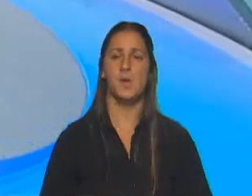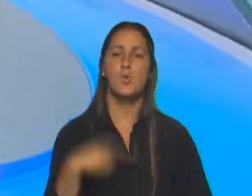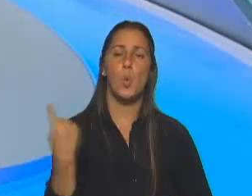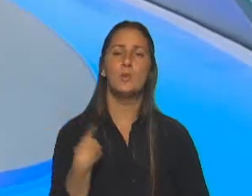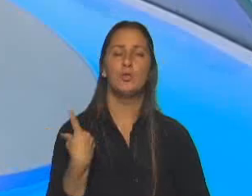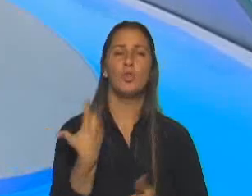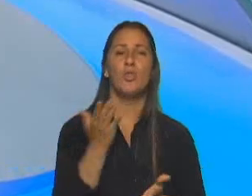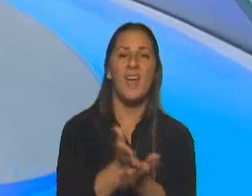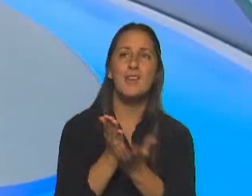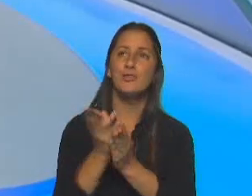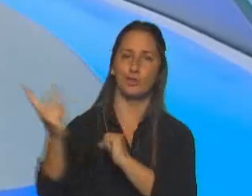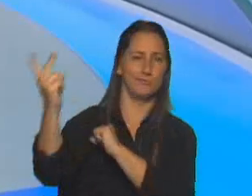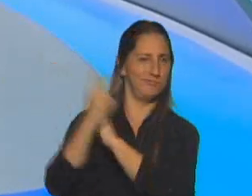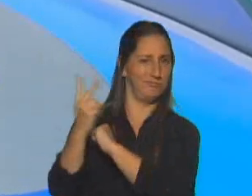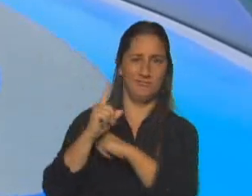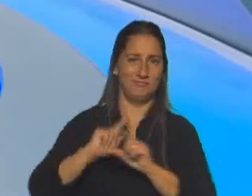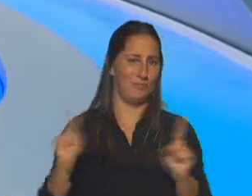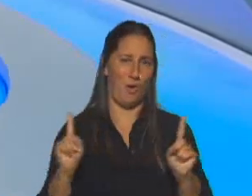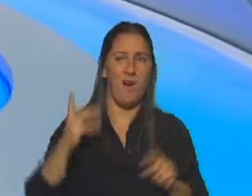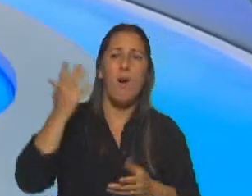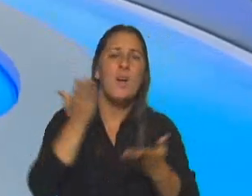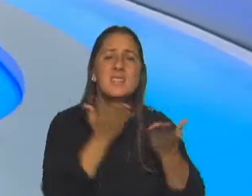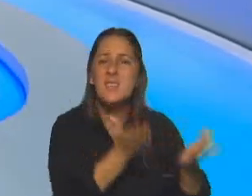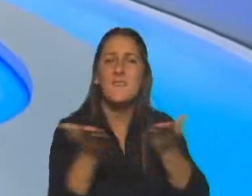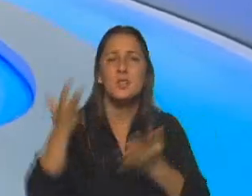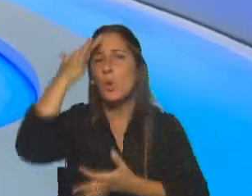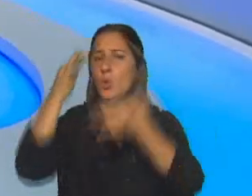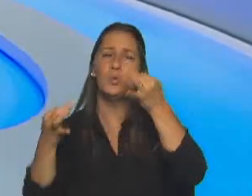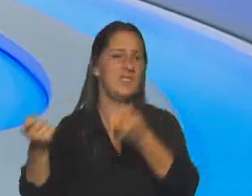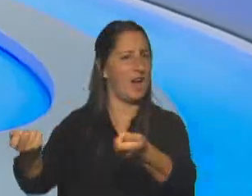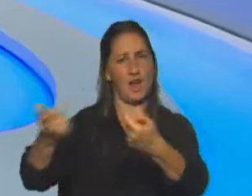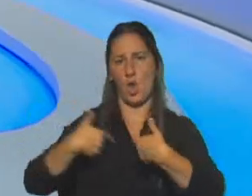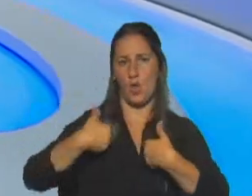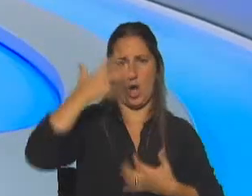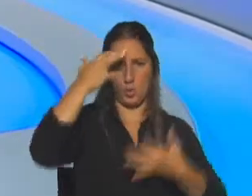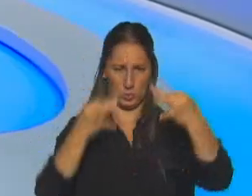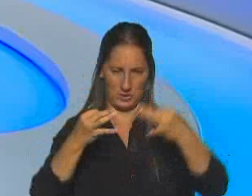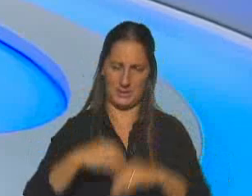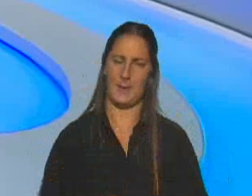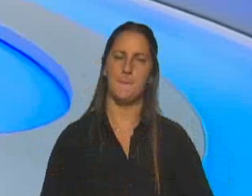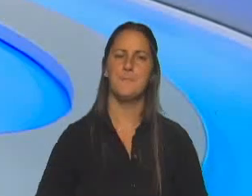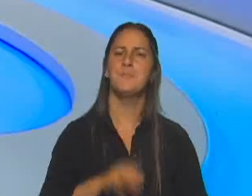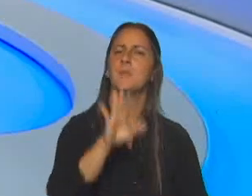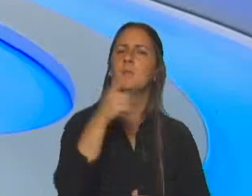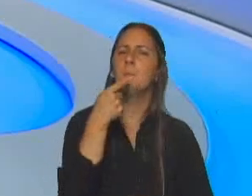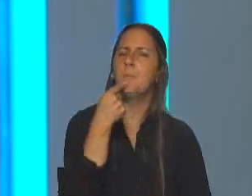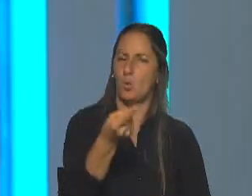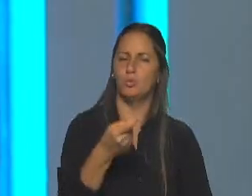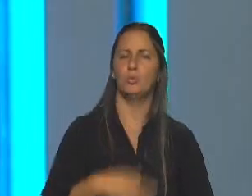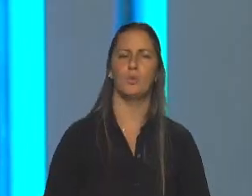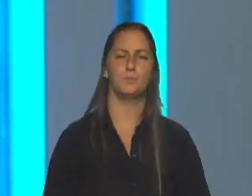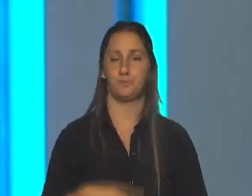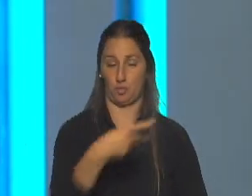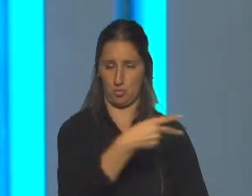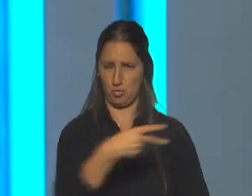derechos no son amparados por un servicio de justicia que no brinda esa justicia. Graciana, volvemos a hablar de política. Hace